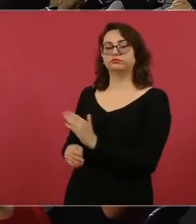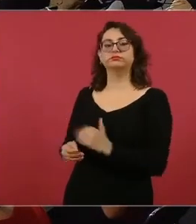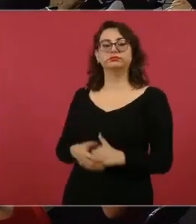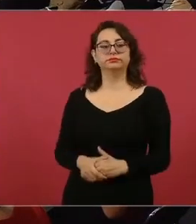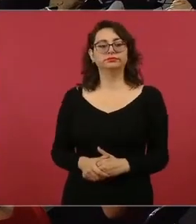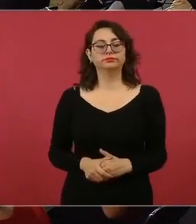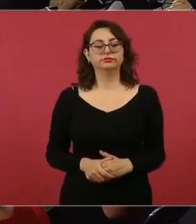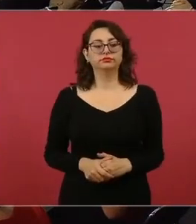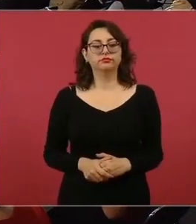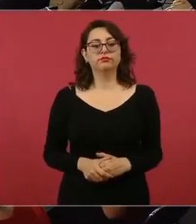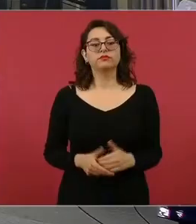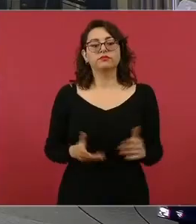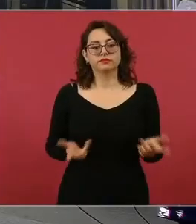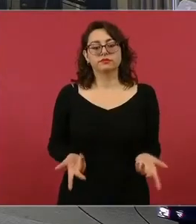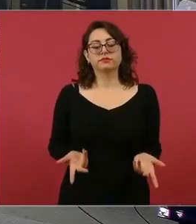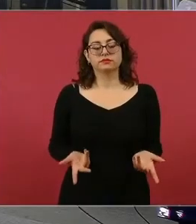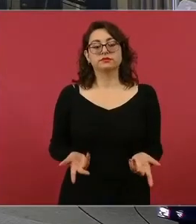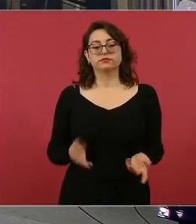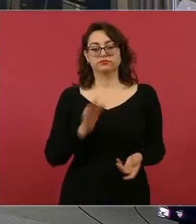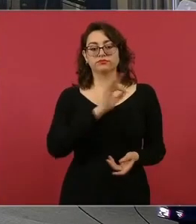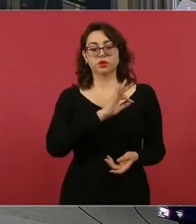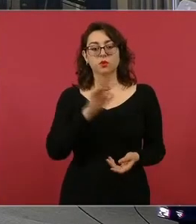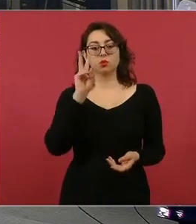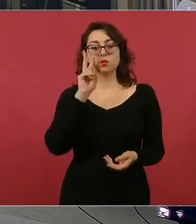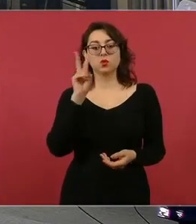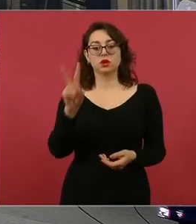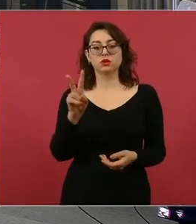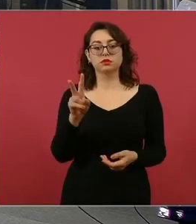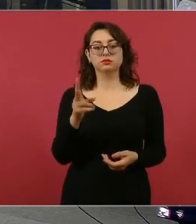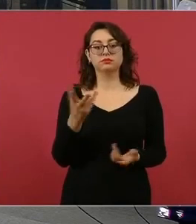Así es el comportamiento, lo que les hablaba de la V.